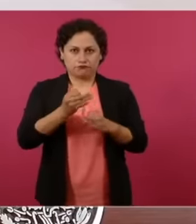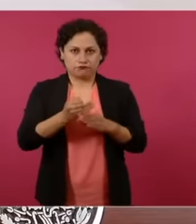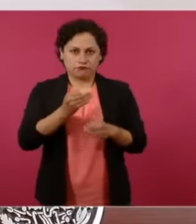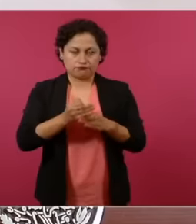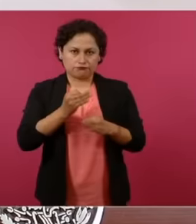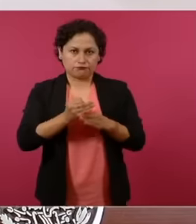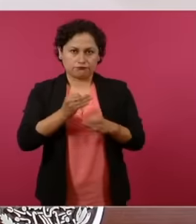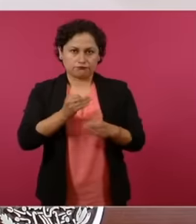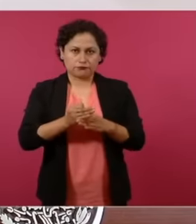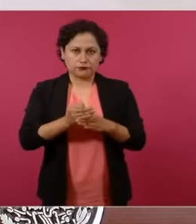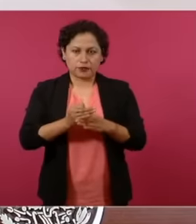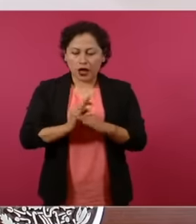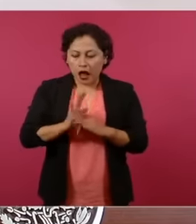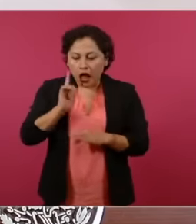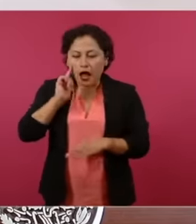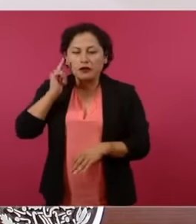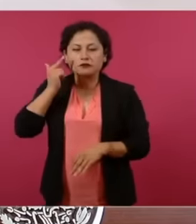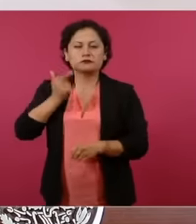decir nada